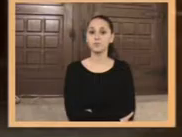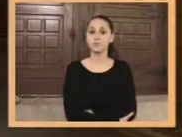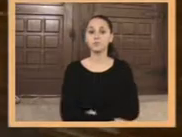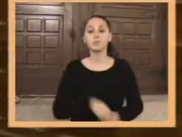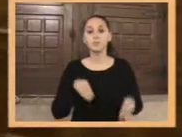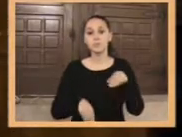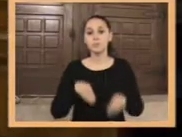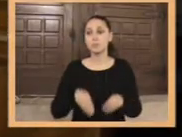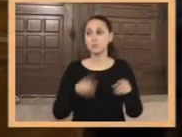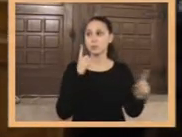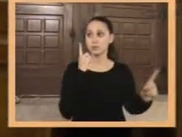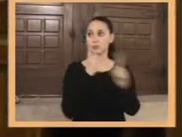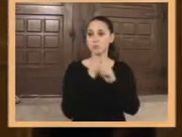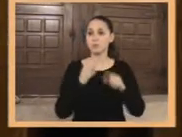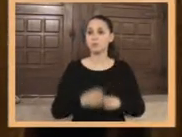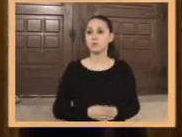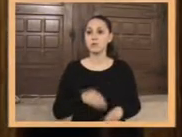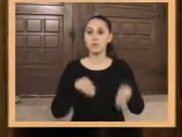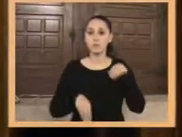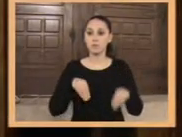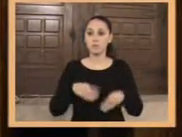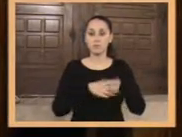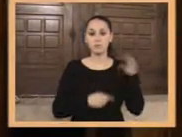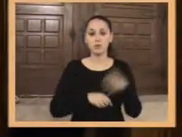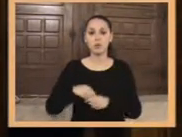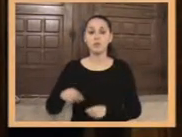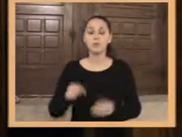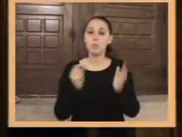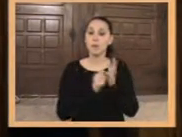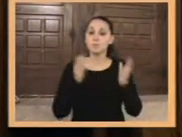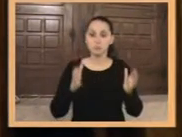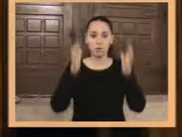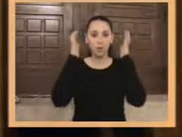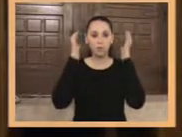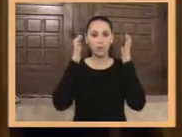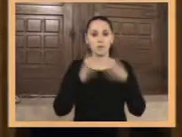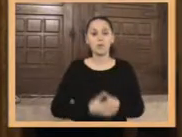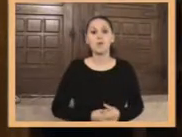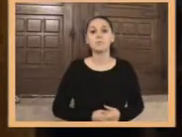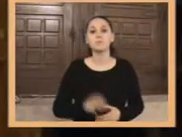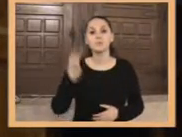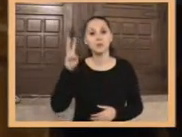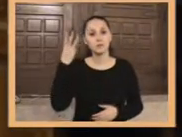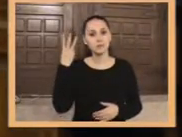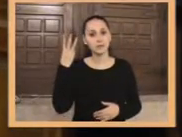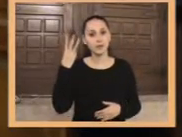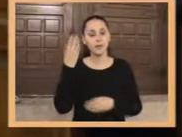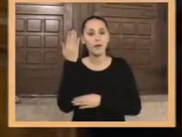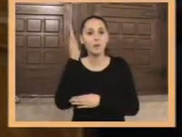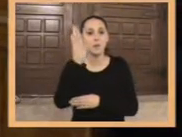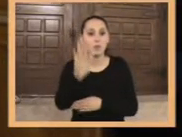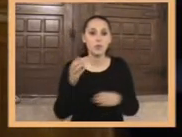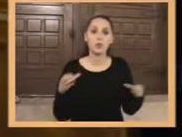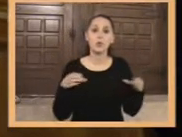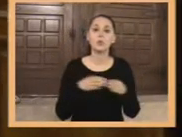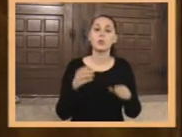¿En contra? ¿Abstenciones? Se aprueba esta moción y pasamos a la tercera, presentada por el Grupo